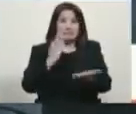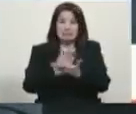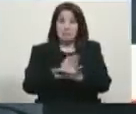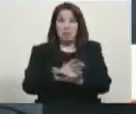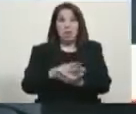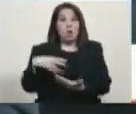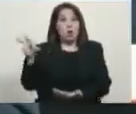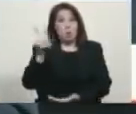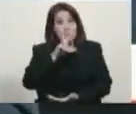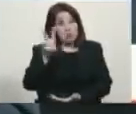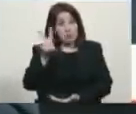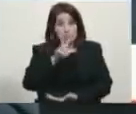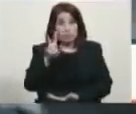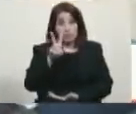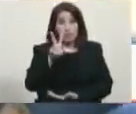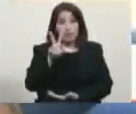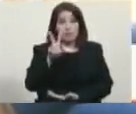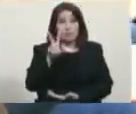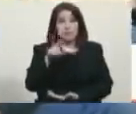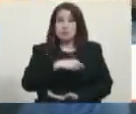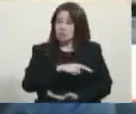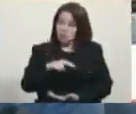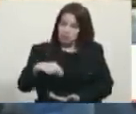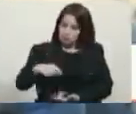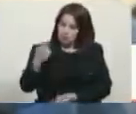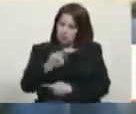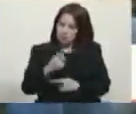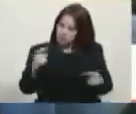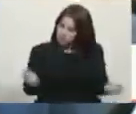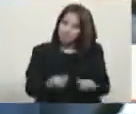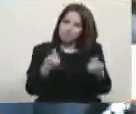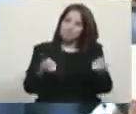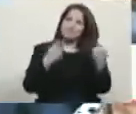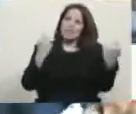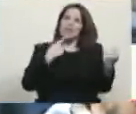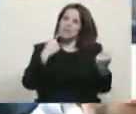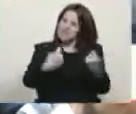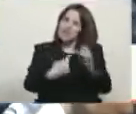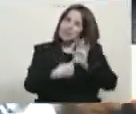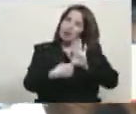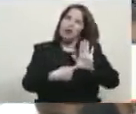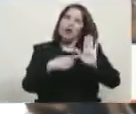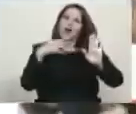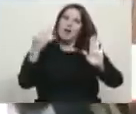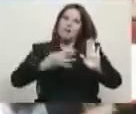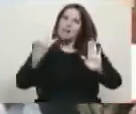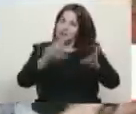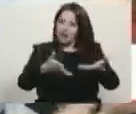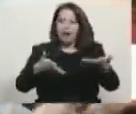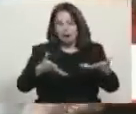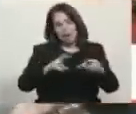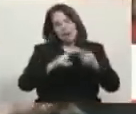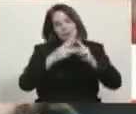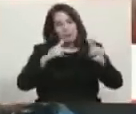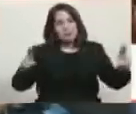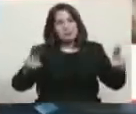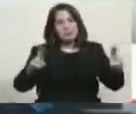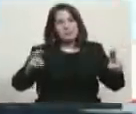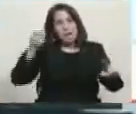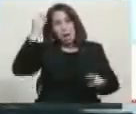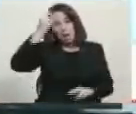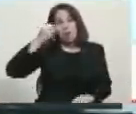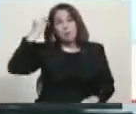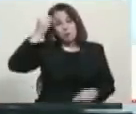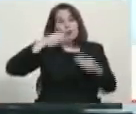Venezuela y nosotros debemos seguir alimentando con la verdad y ganar la paz en la opinión